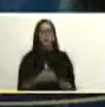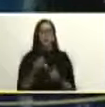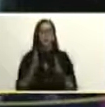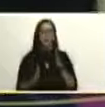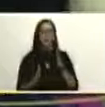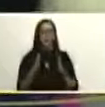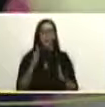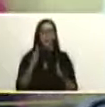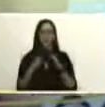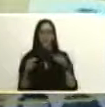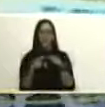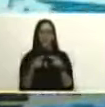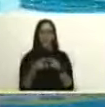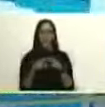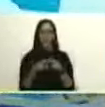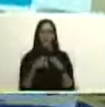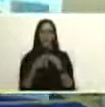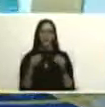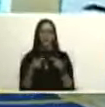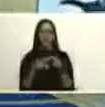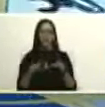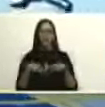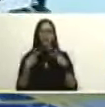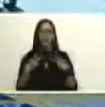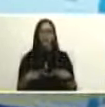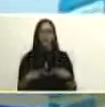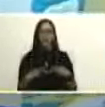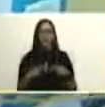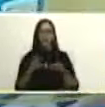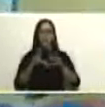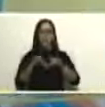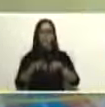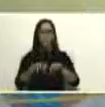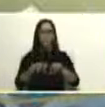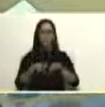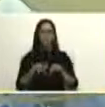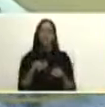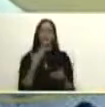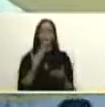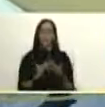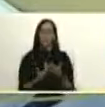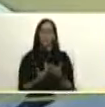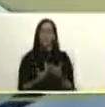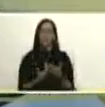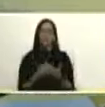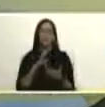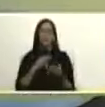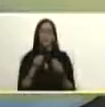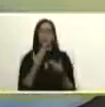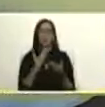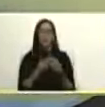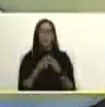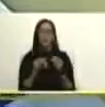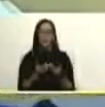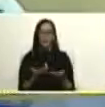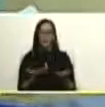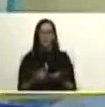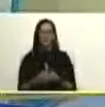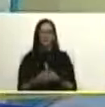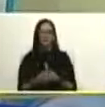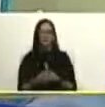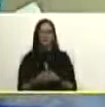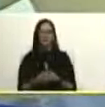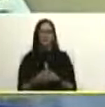robótica, así como son todos los equipos nuevos en computación. Le damos muchas gracias y estamos muy agradecidos por todo eso. Bueno,